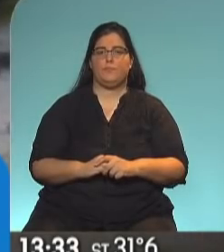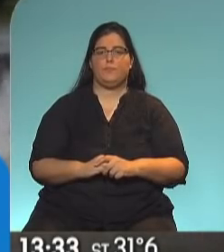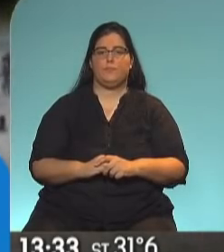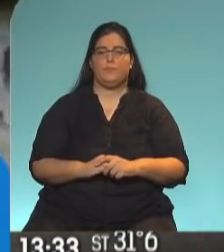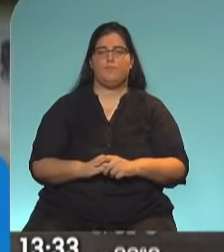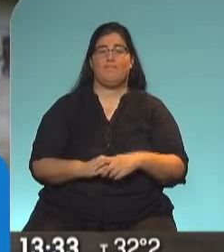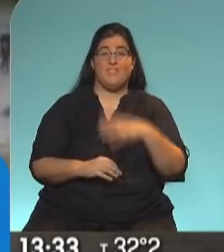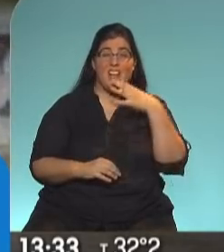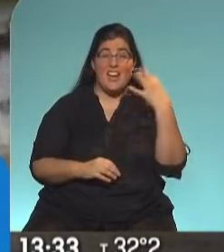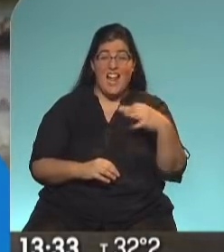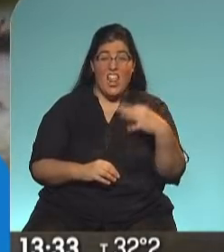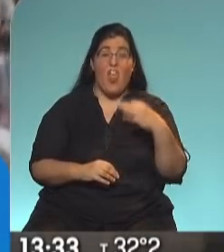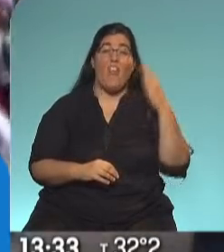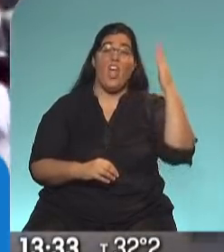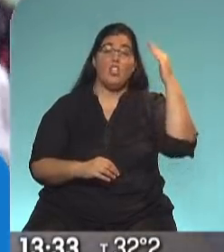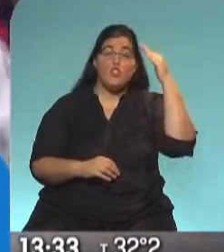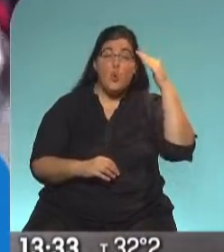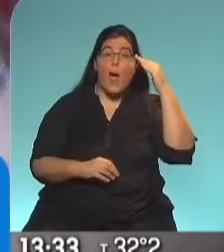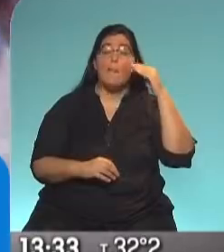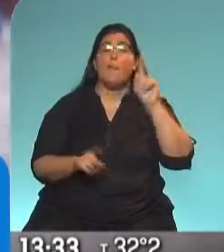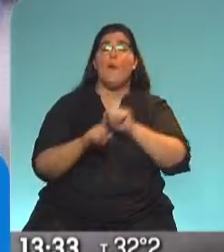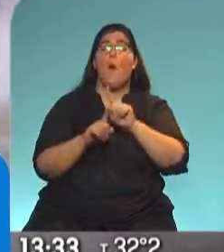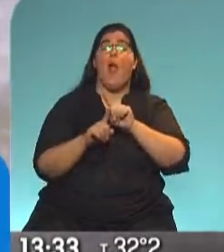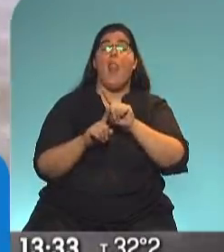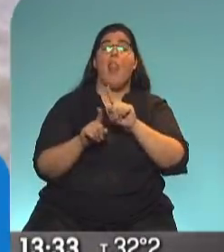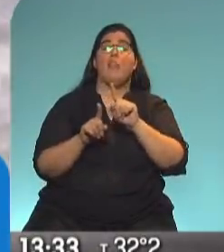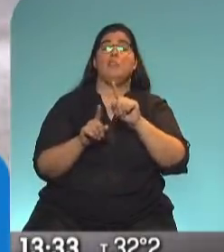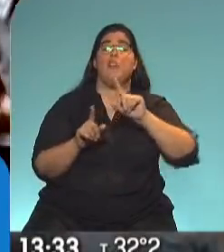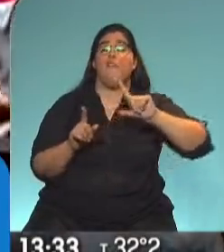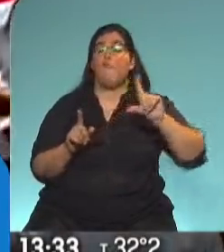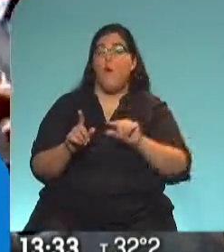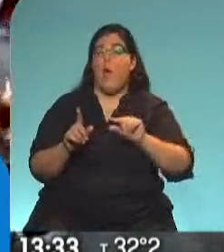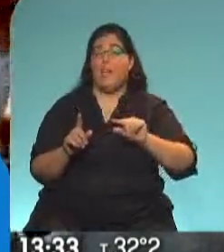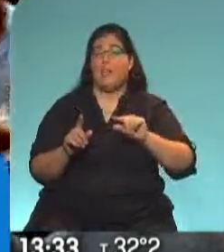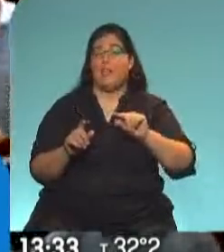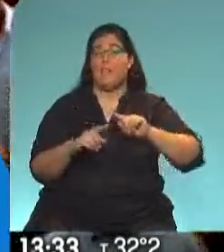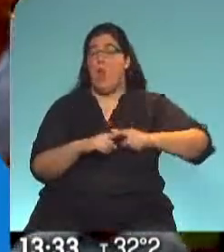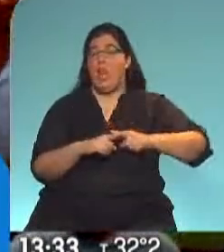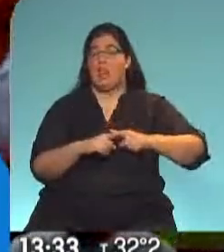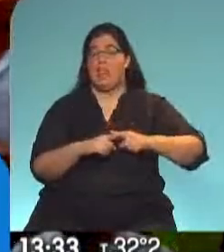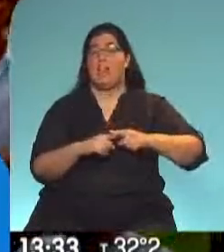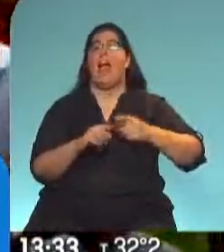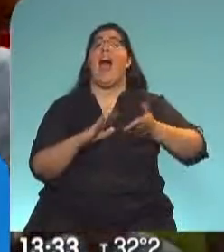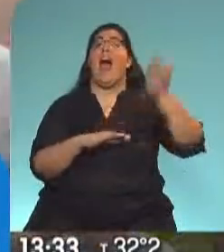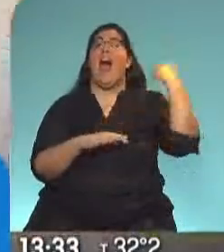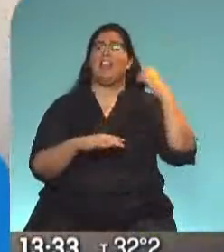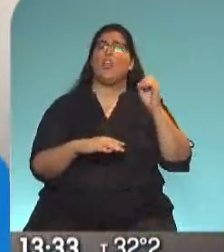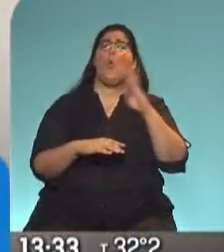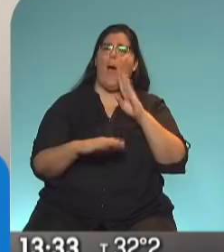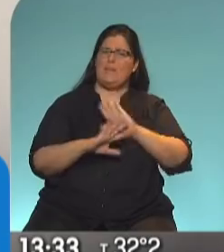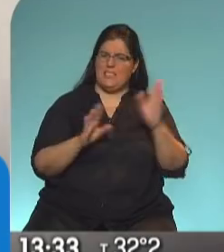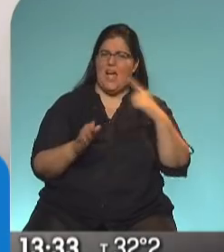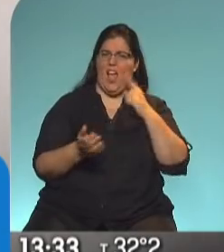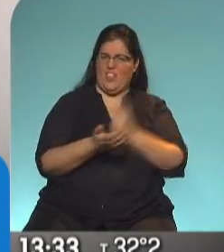En realidad, Trump no hizo más que radicalizar y volver más impiedosas las políticas que ya había implementado Barack